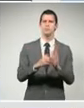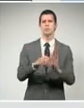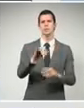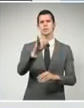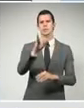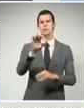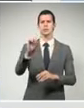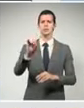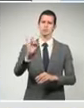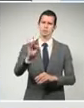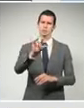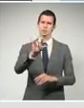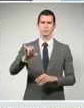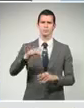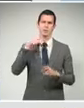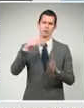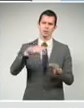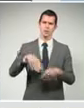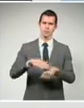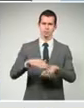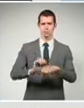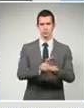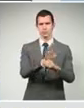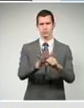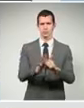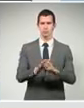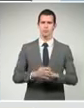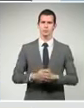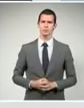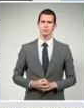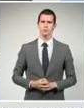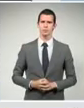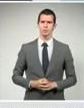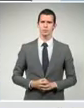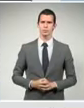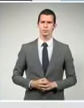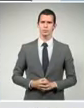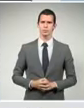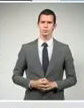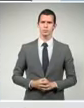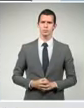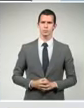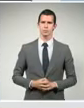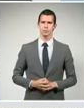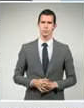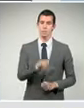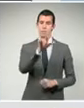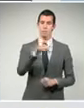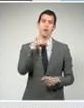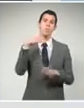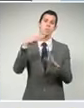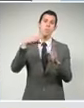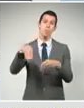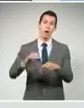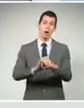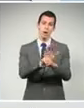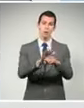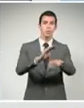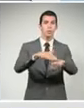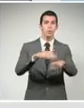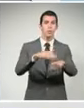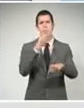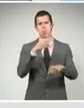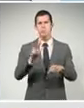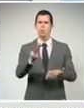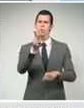2.845.607 fallecidos. Letalidad de 2,18%, como dijimos al inicio,